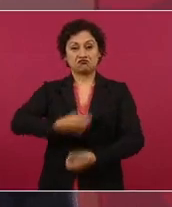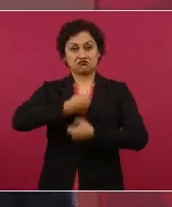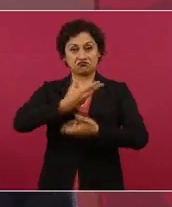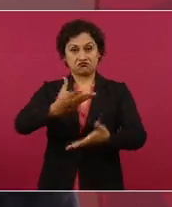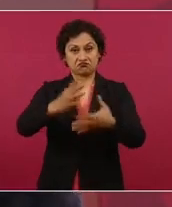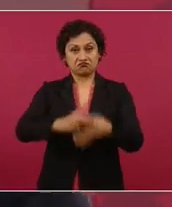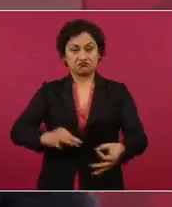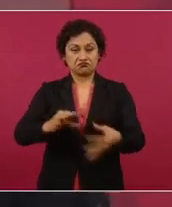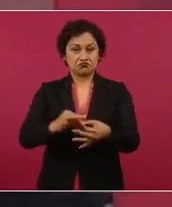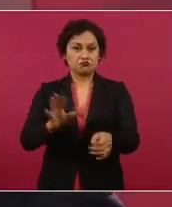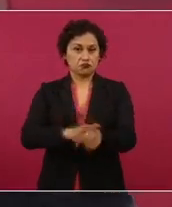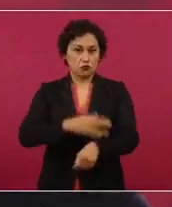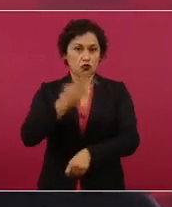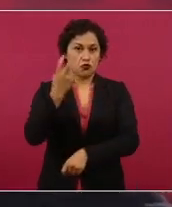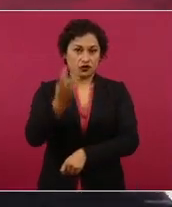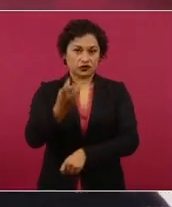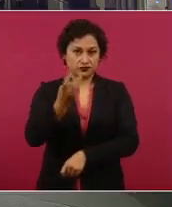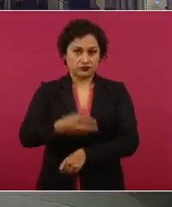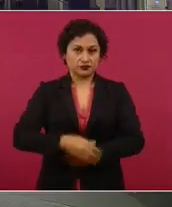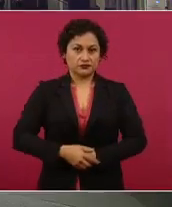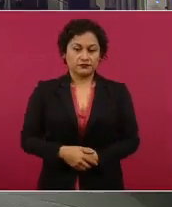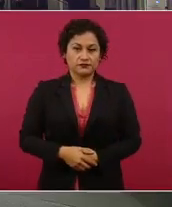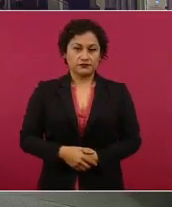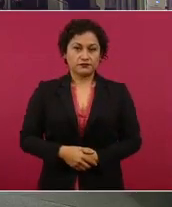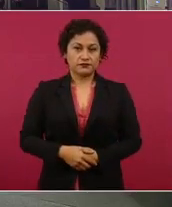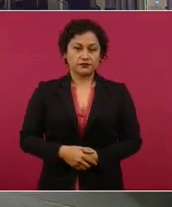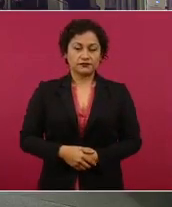pues vamos a que también